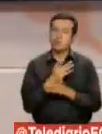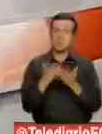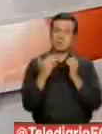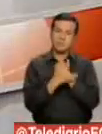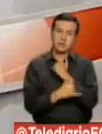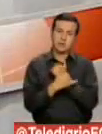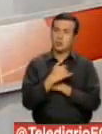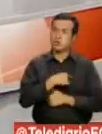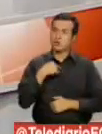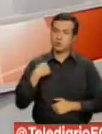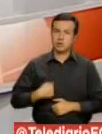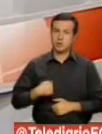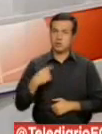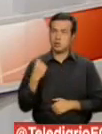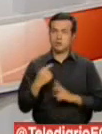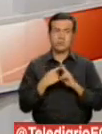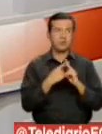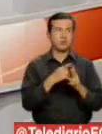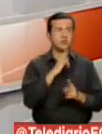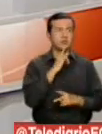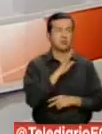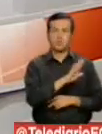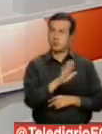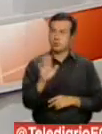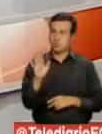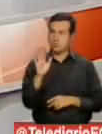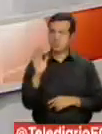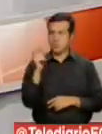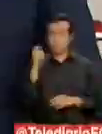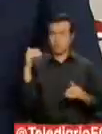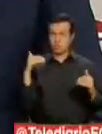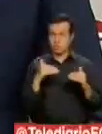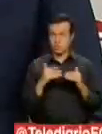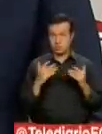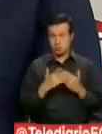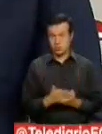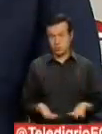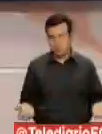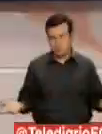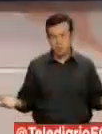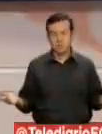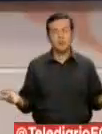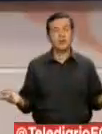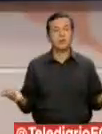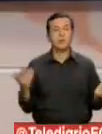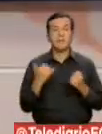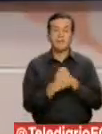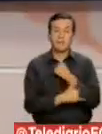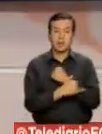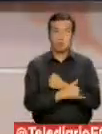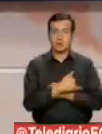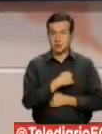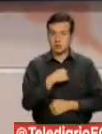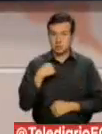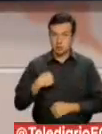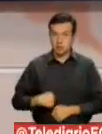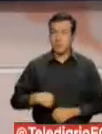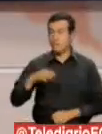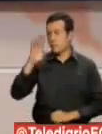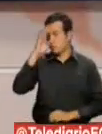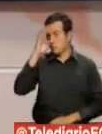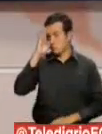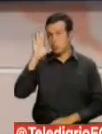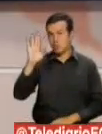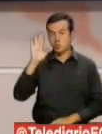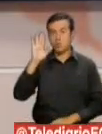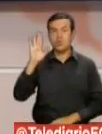le presta a Estados Unidos. ¿Usted diría que allí también hay afinidad ideológica? Lo que pasa es que China, o sea, ideológicamente sigue